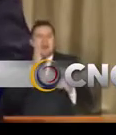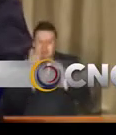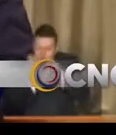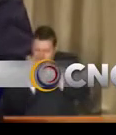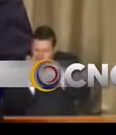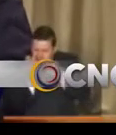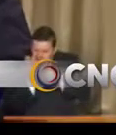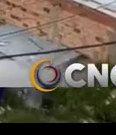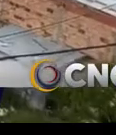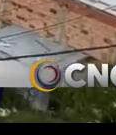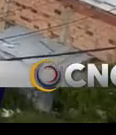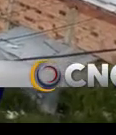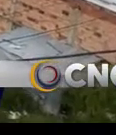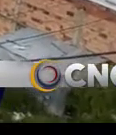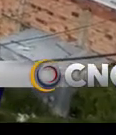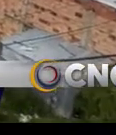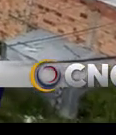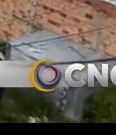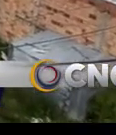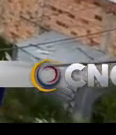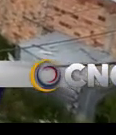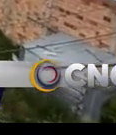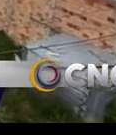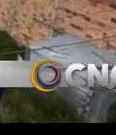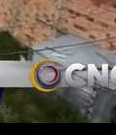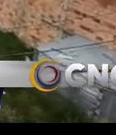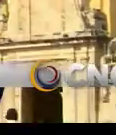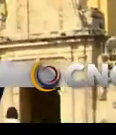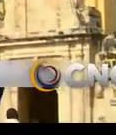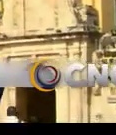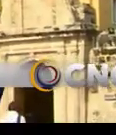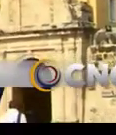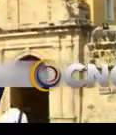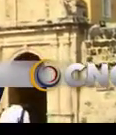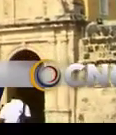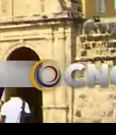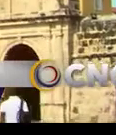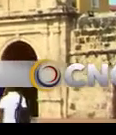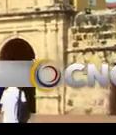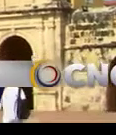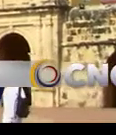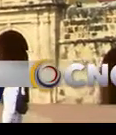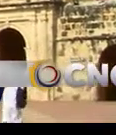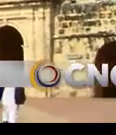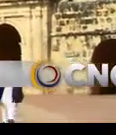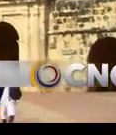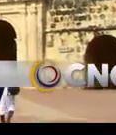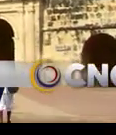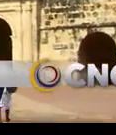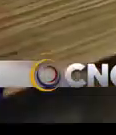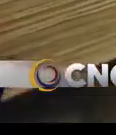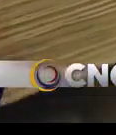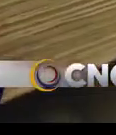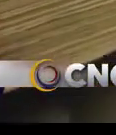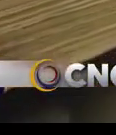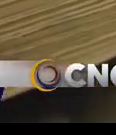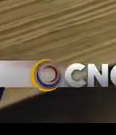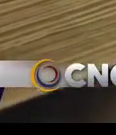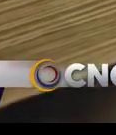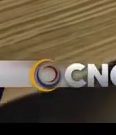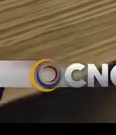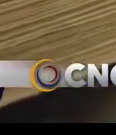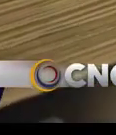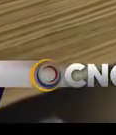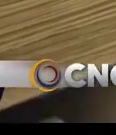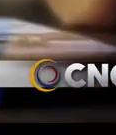que teníamos en la base de datos, pero es posible que hayan cambiado de teléfono celular, es posible que se los hayan robado o que lo vendió. Estamos ya a